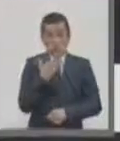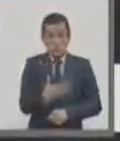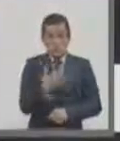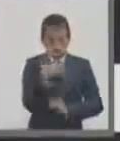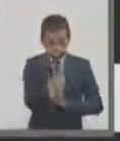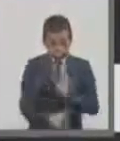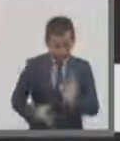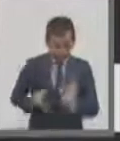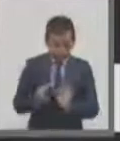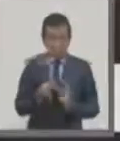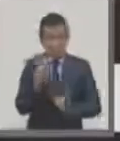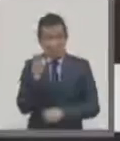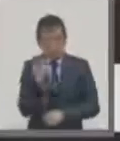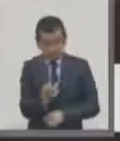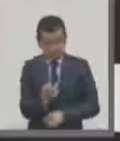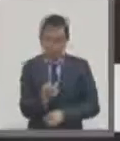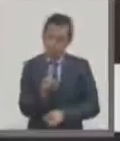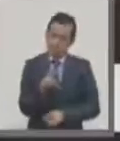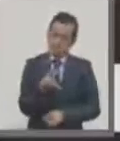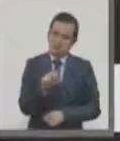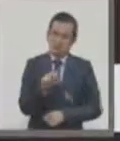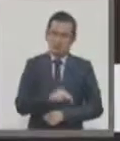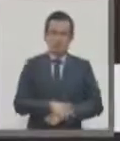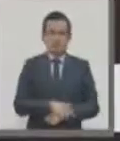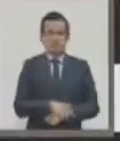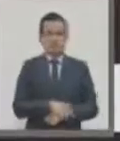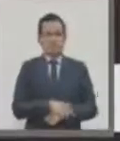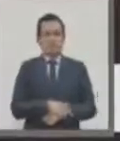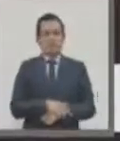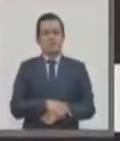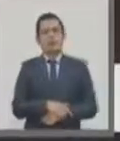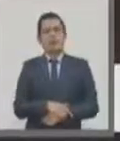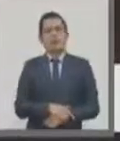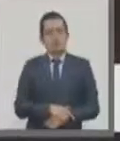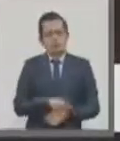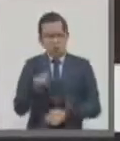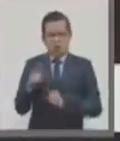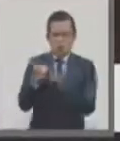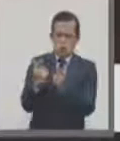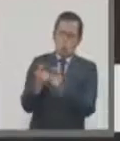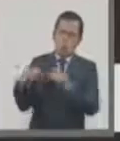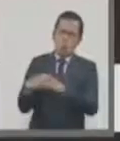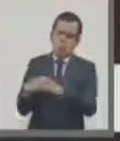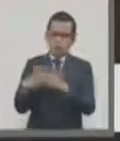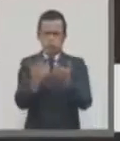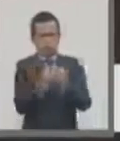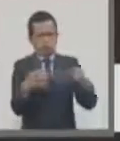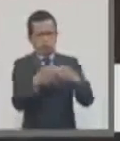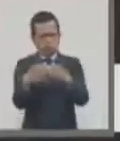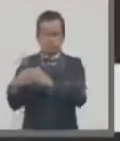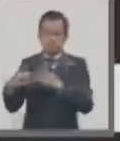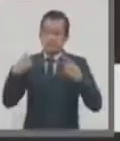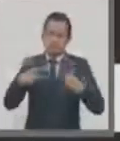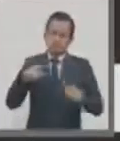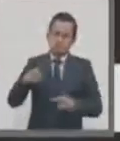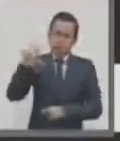cumplido dentro de nuestro territorio. Grupos organizados de afromexicanos consideran que es